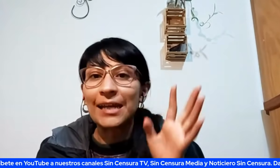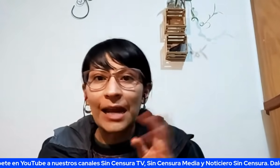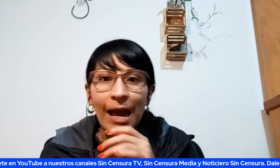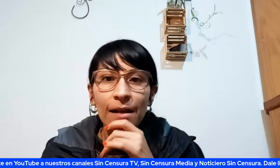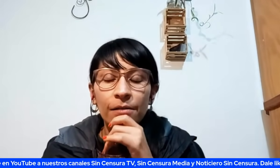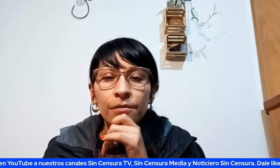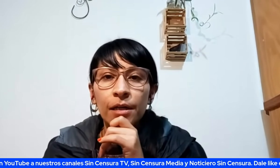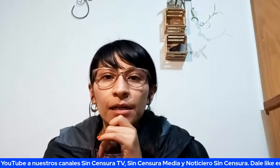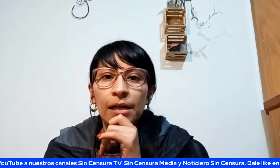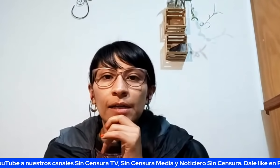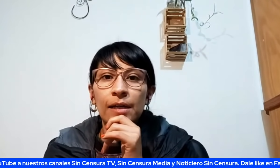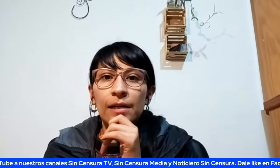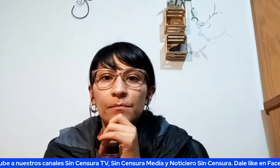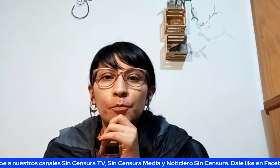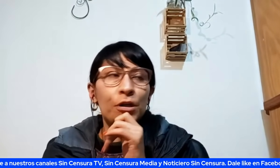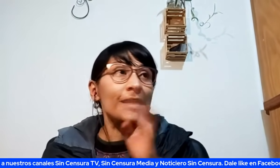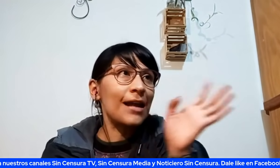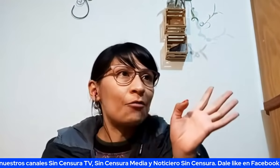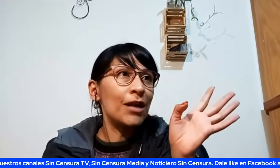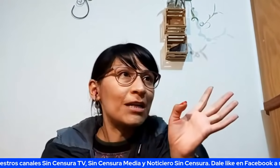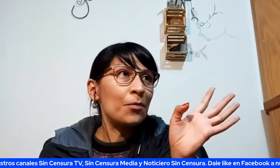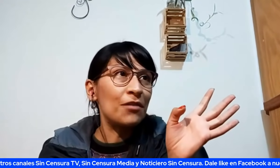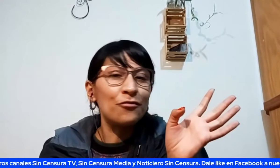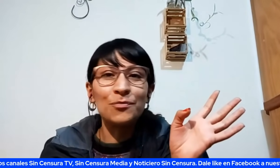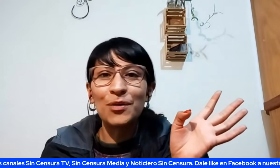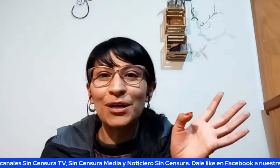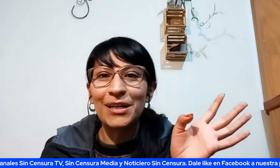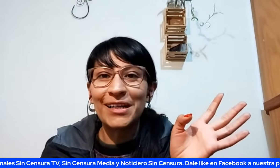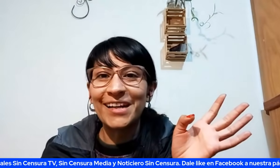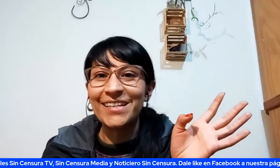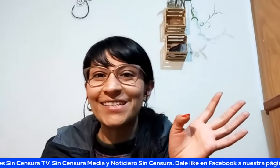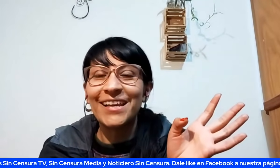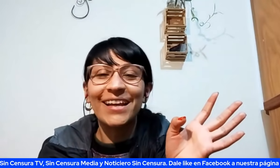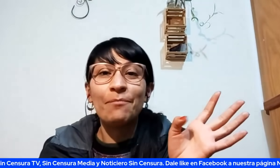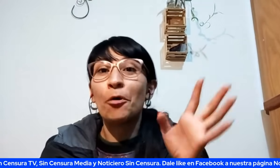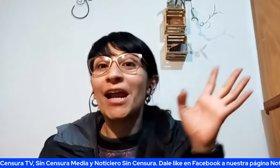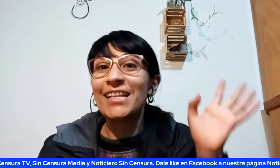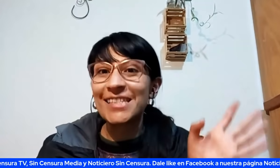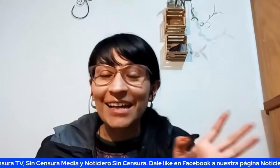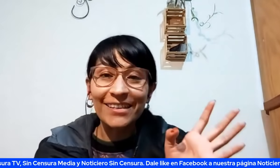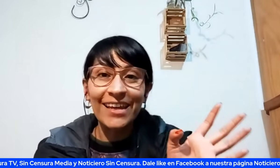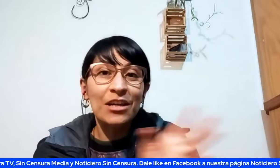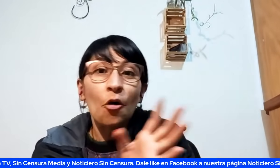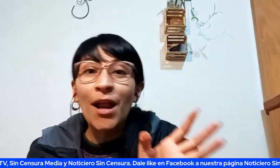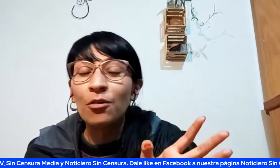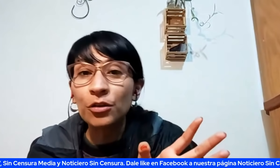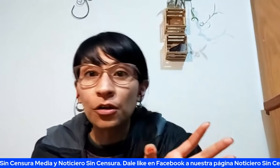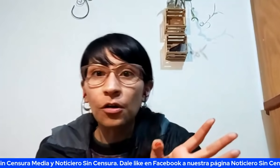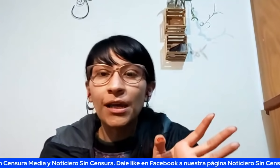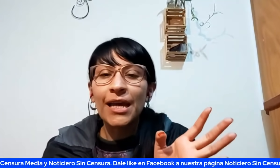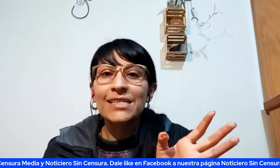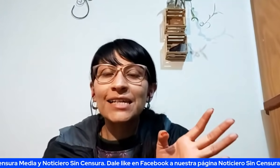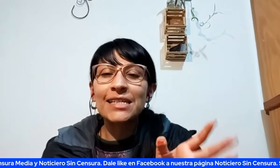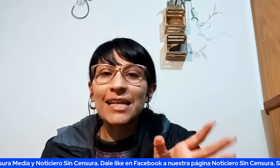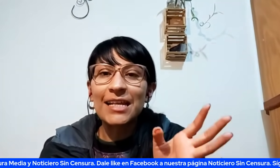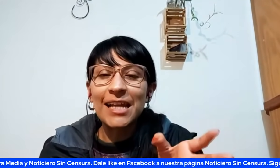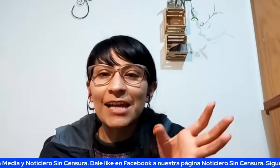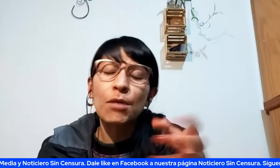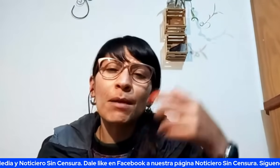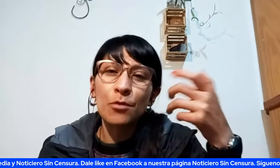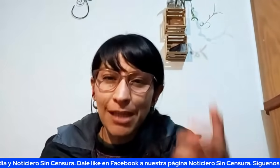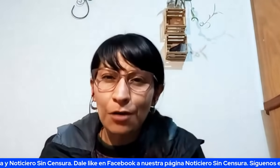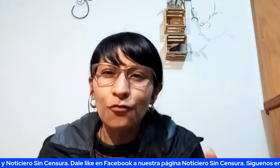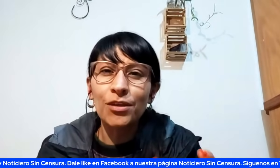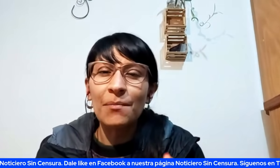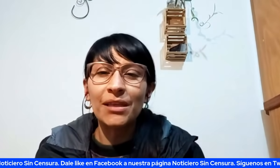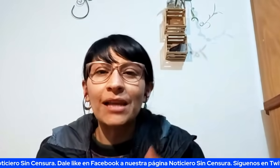preferencias en general, ¿no? Por irle a un equipo de fútbol eres polarizante y no al otro. Es decir, en este